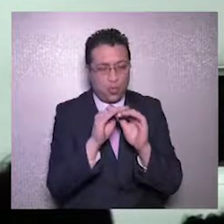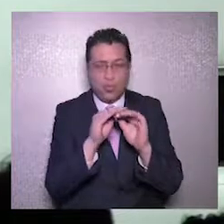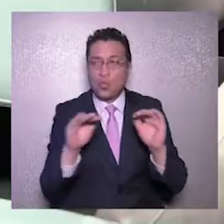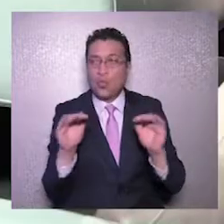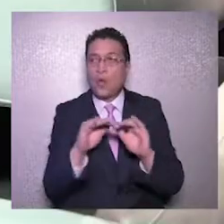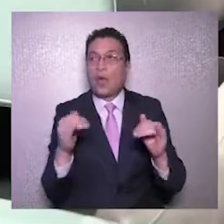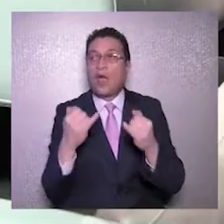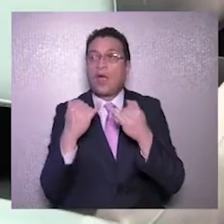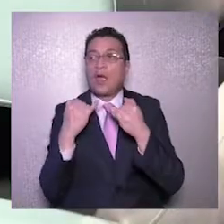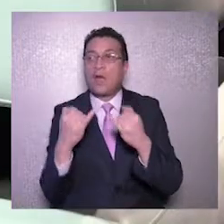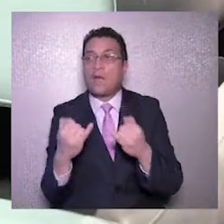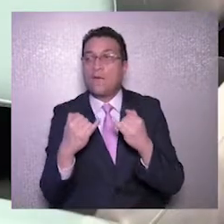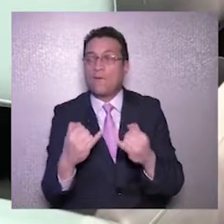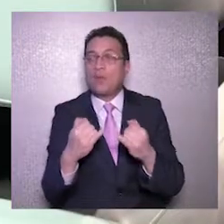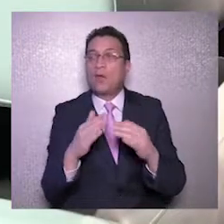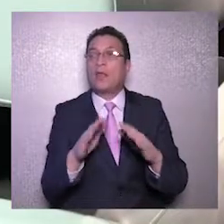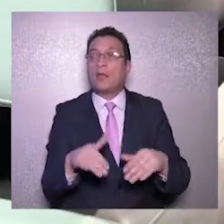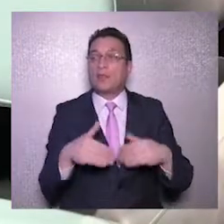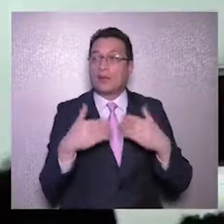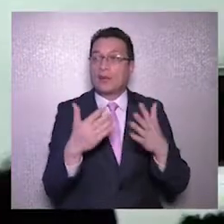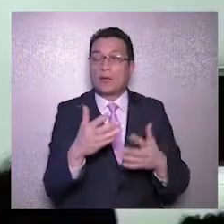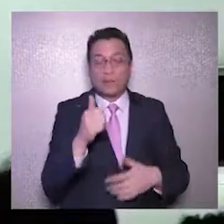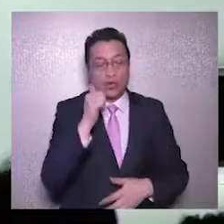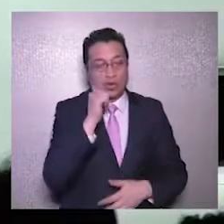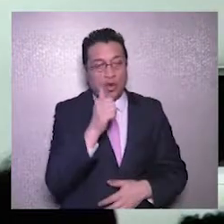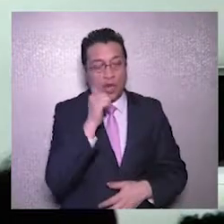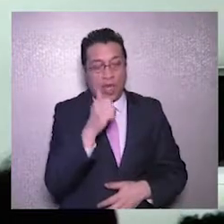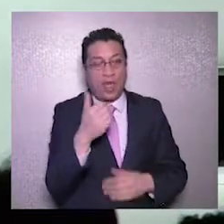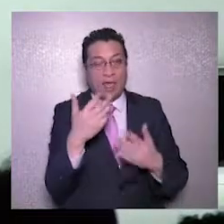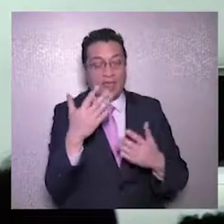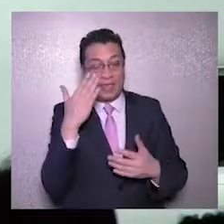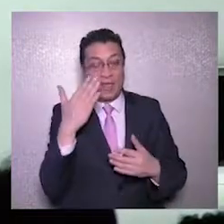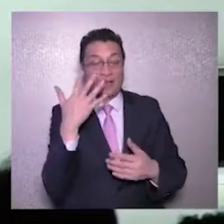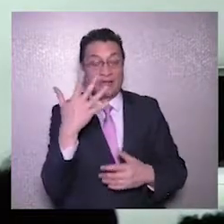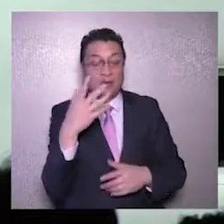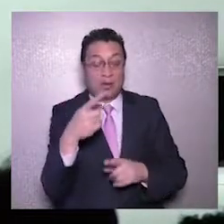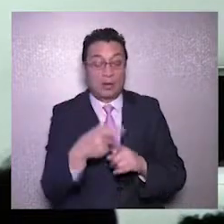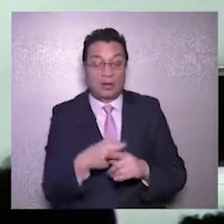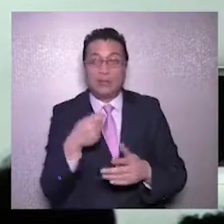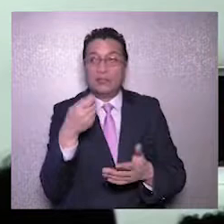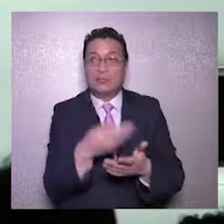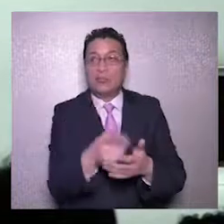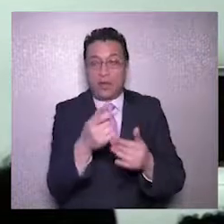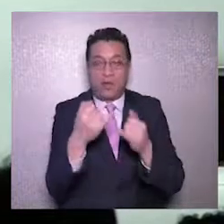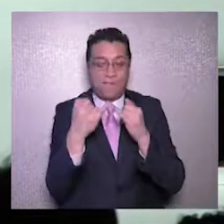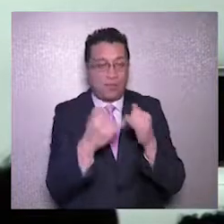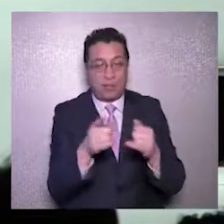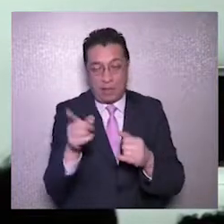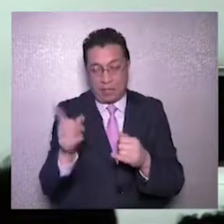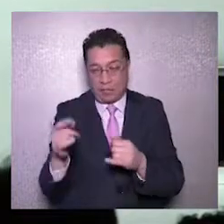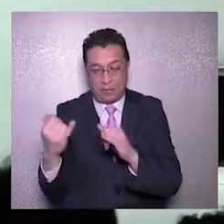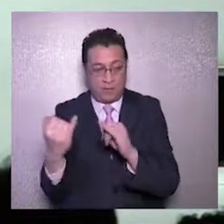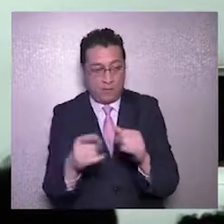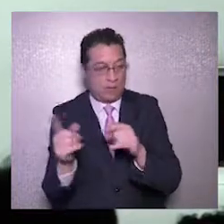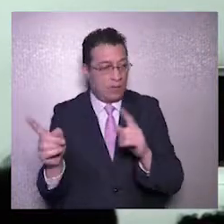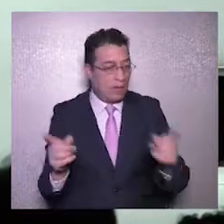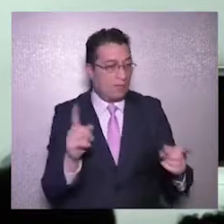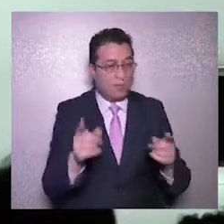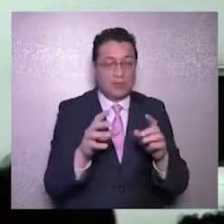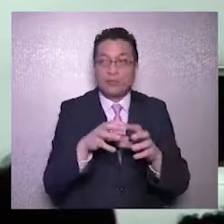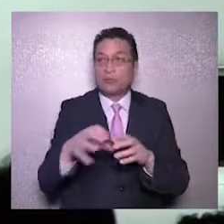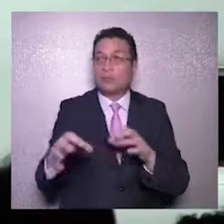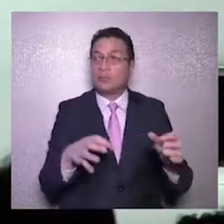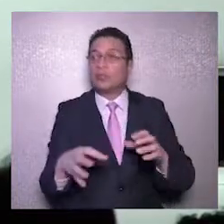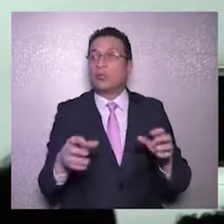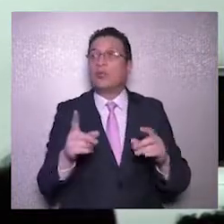los informes van a ser entregados todos los días, 5 de cada mes, a usted le toca informar esto, a usted le toca informar esto. El que no informa, el